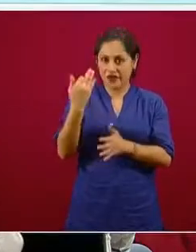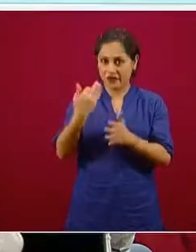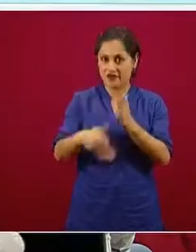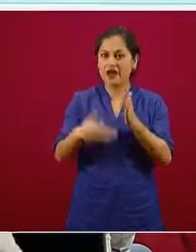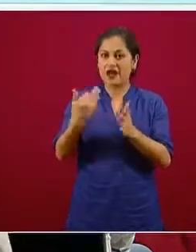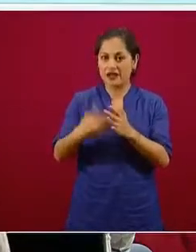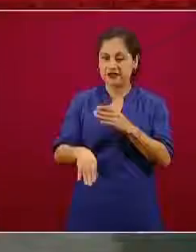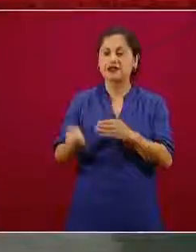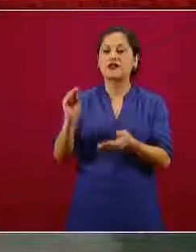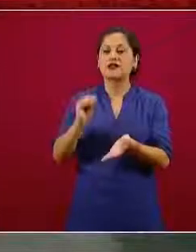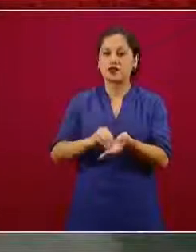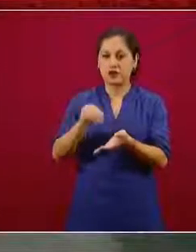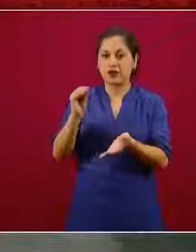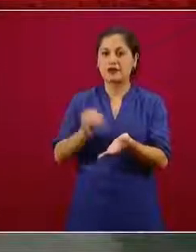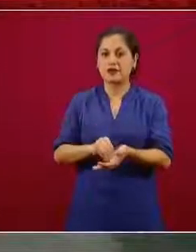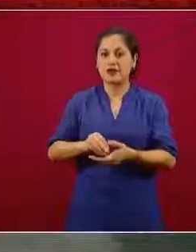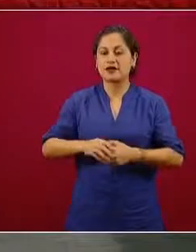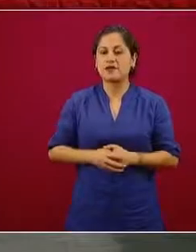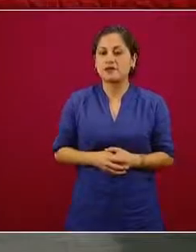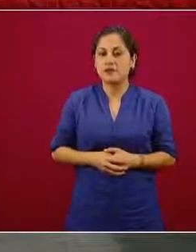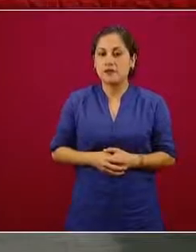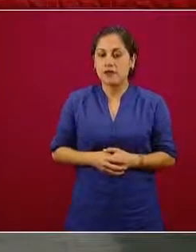ascenso. La siguiente.